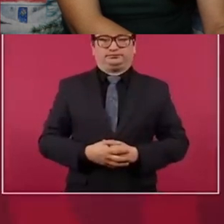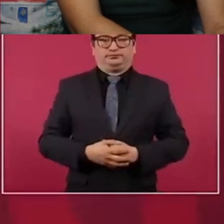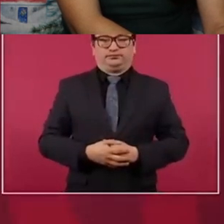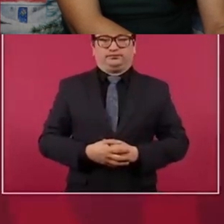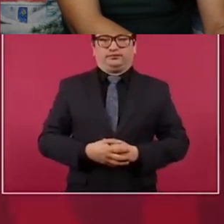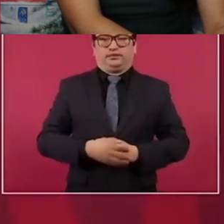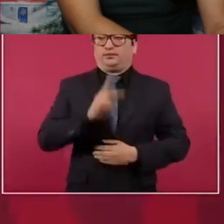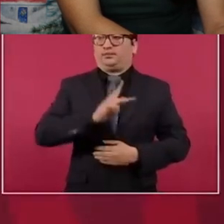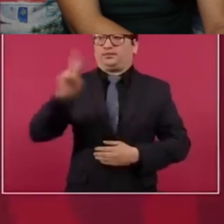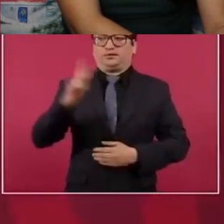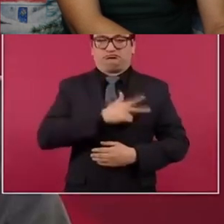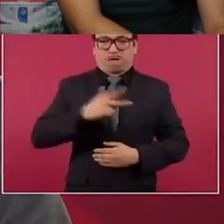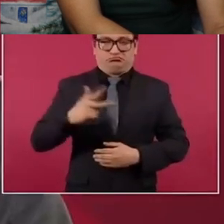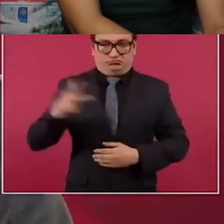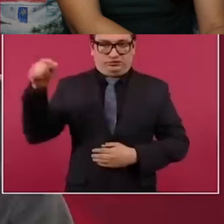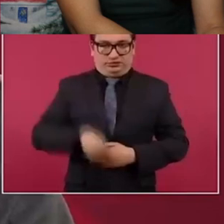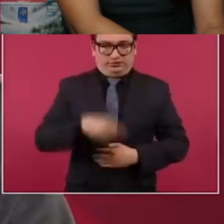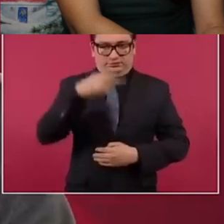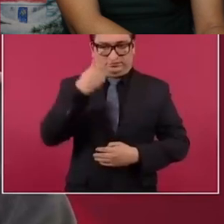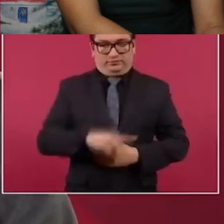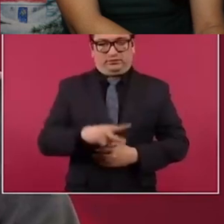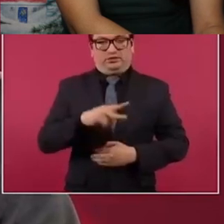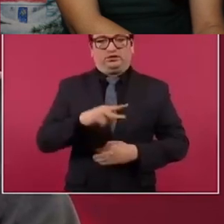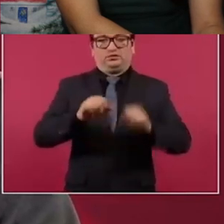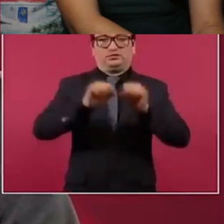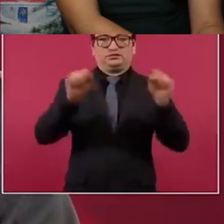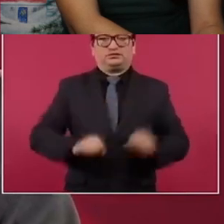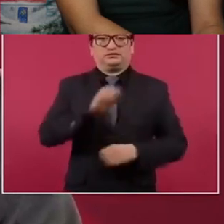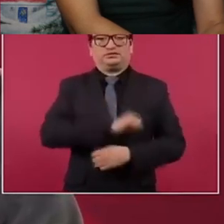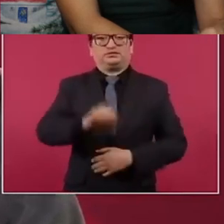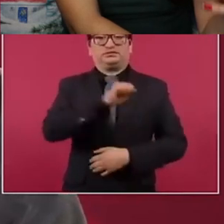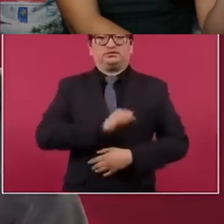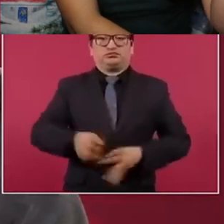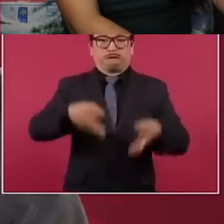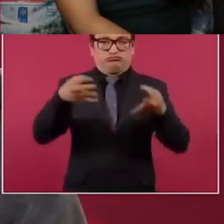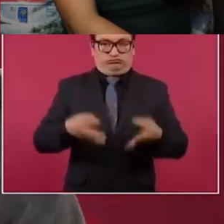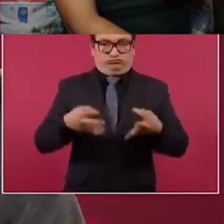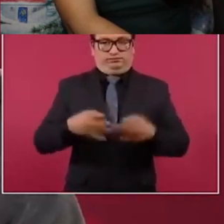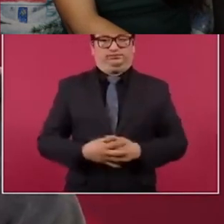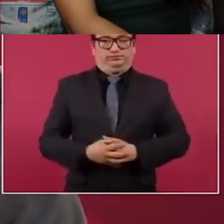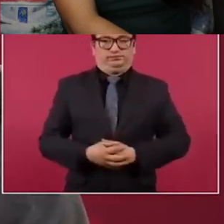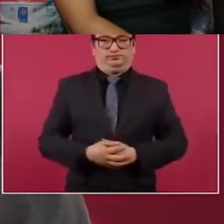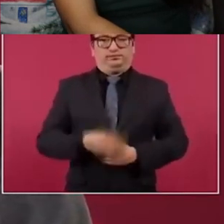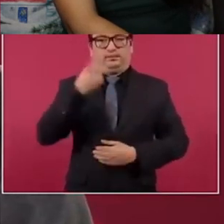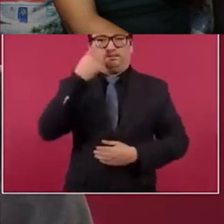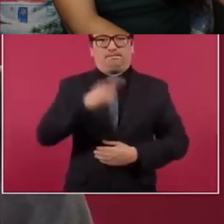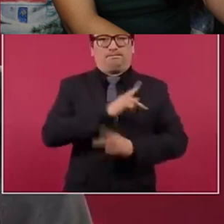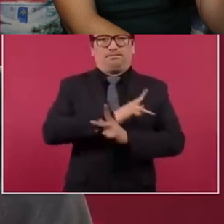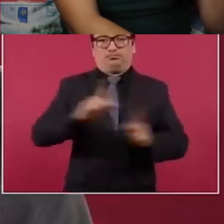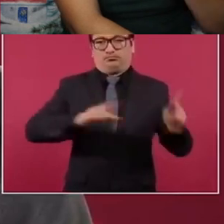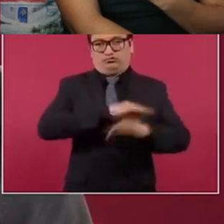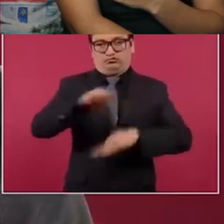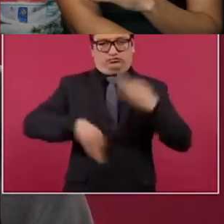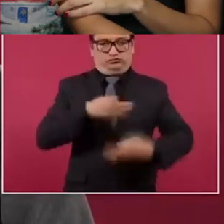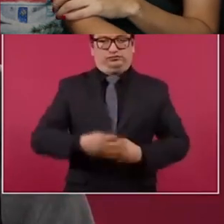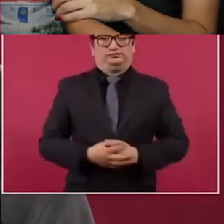como en Dinamarca, un sistema de salud de calidad para todos.